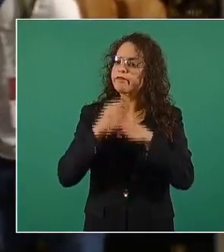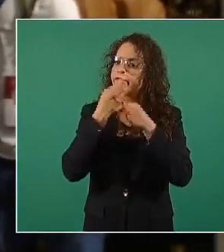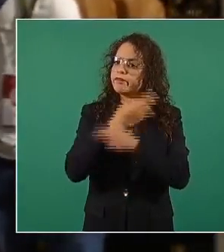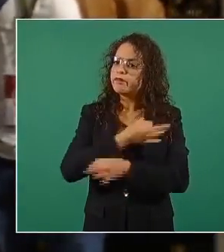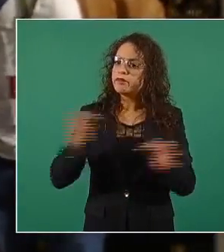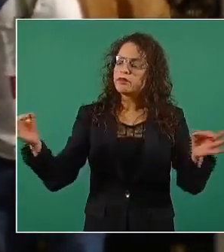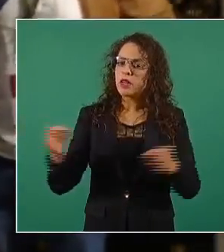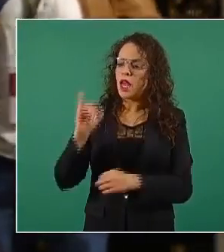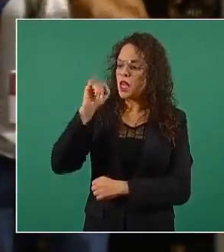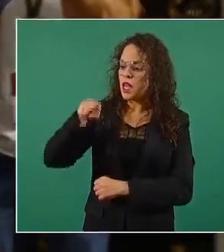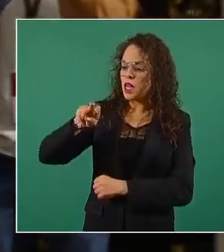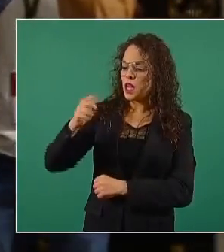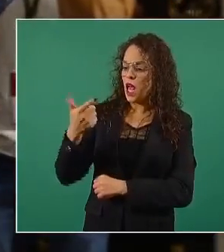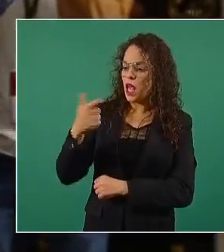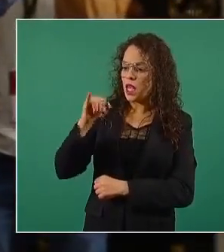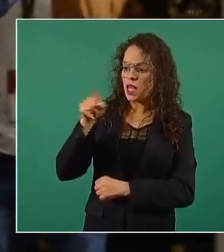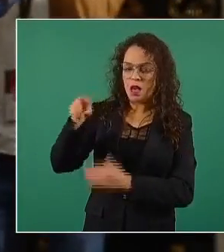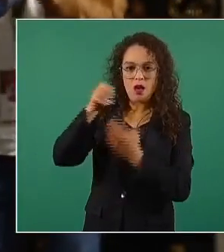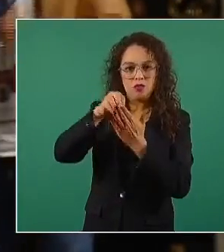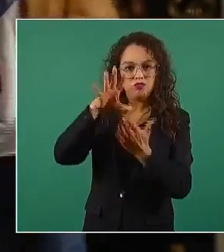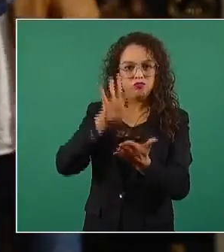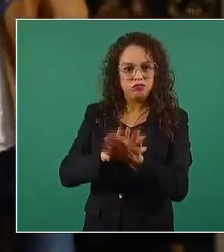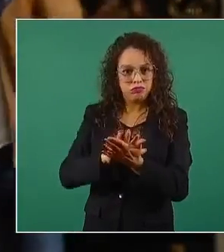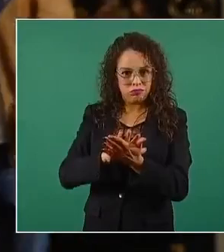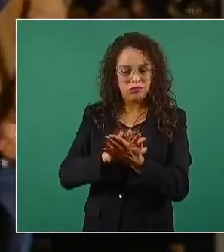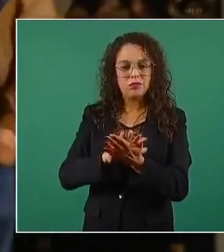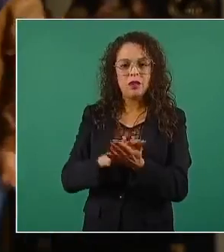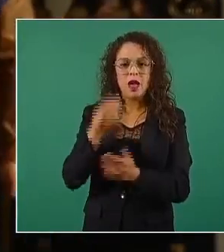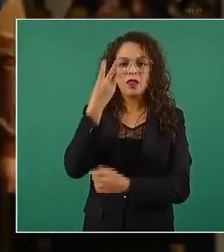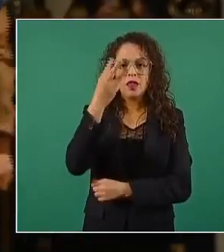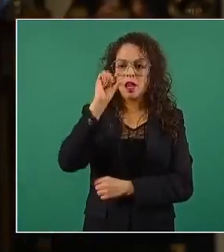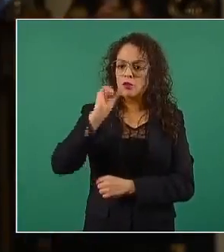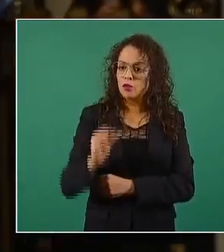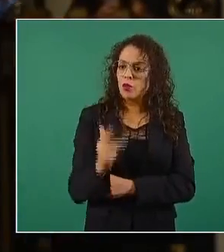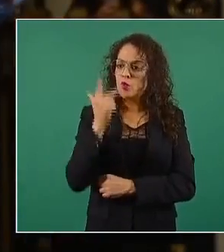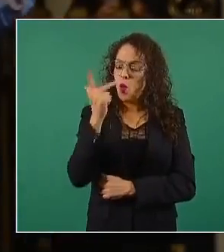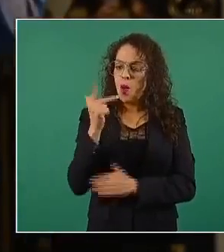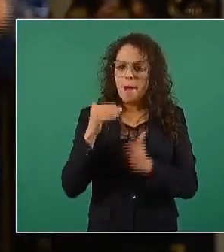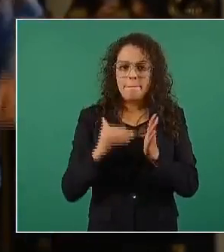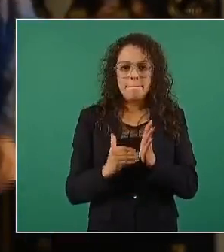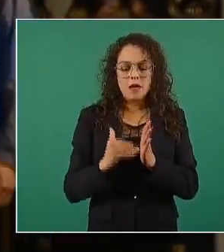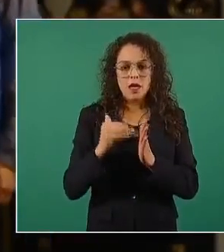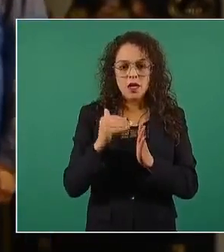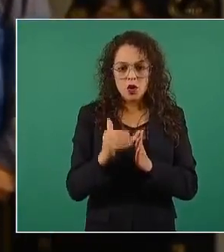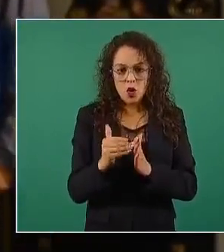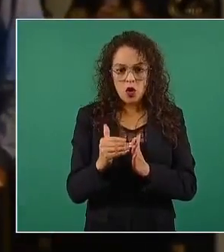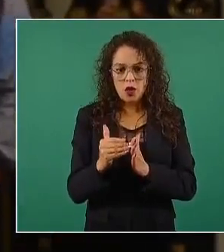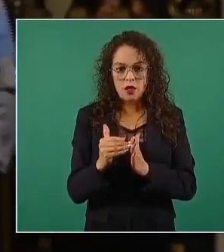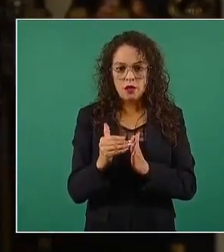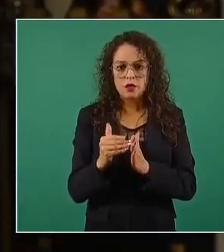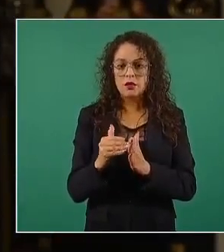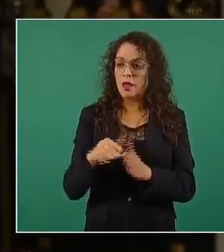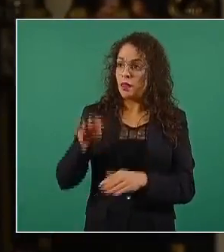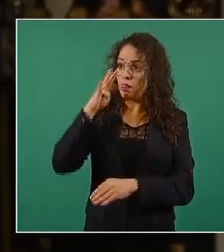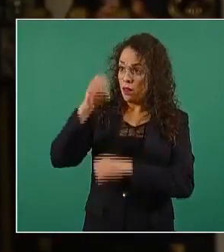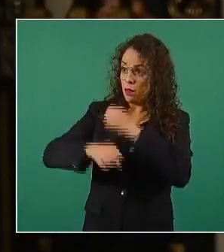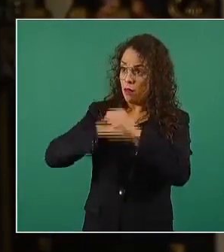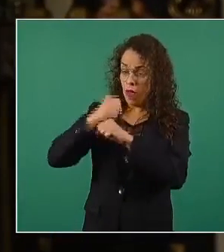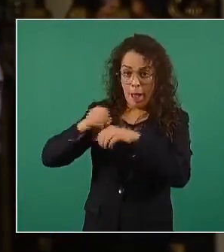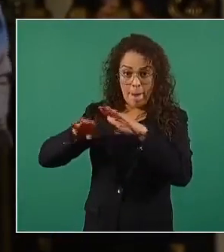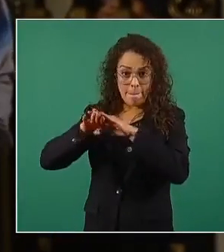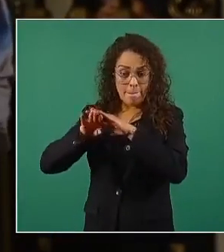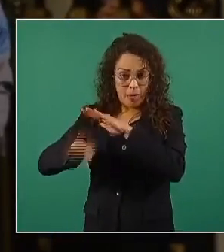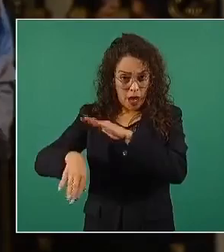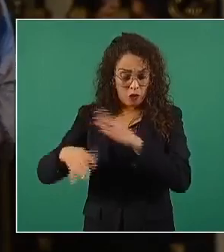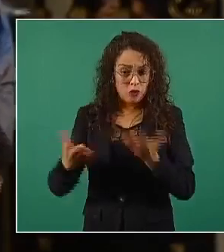en su último censo, de los 3.8 millones de menores de 19 años, si se tiene una